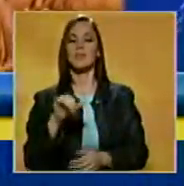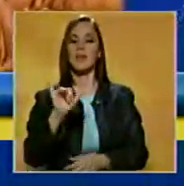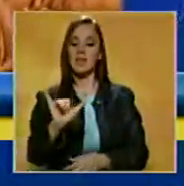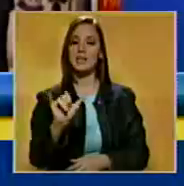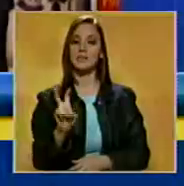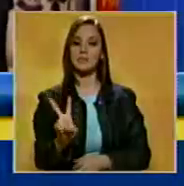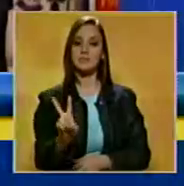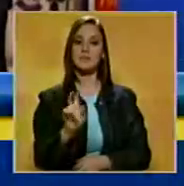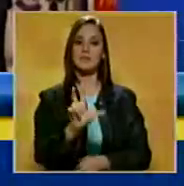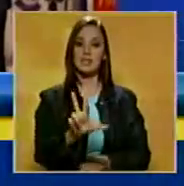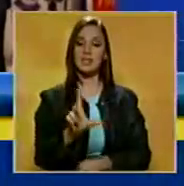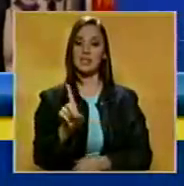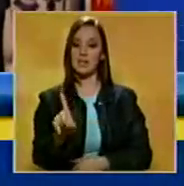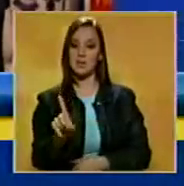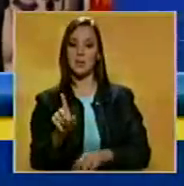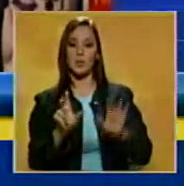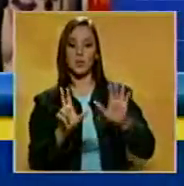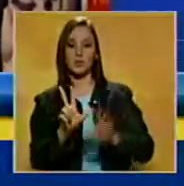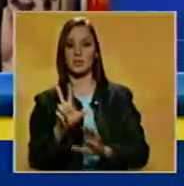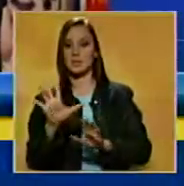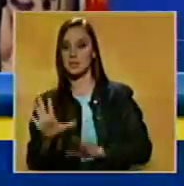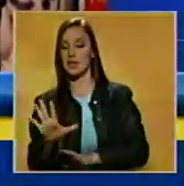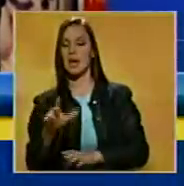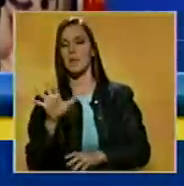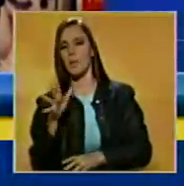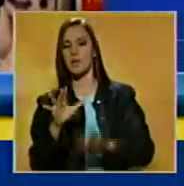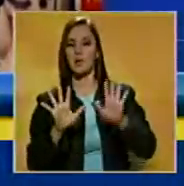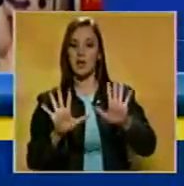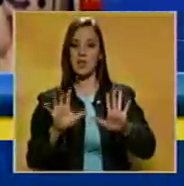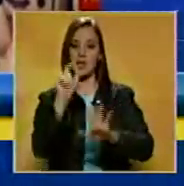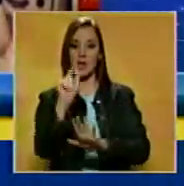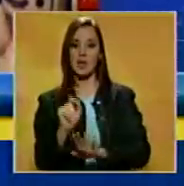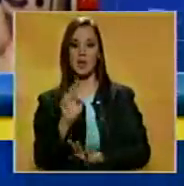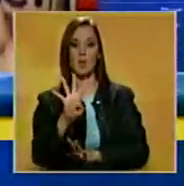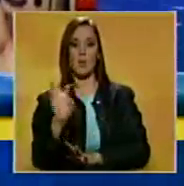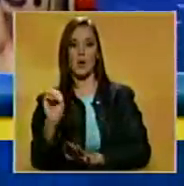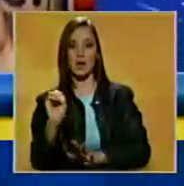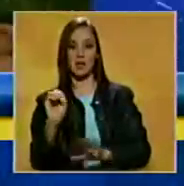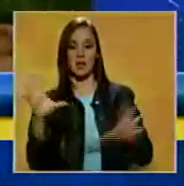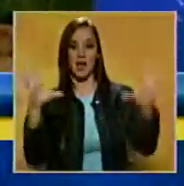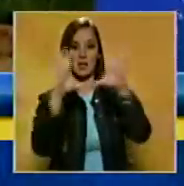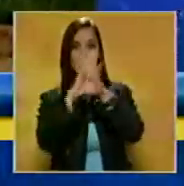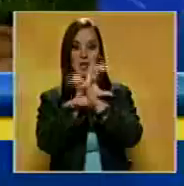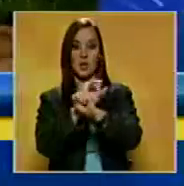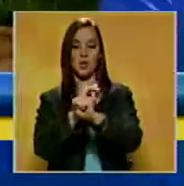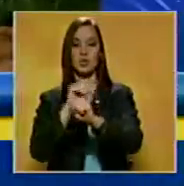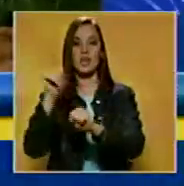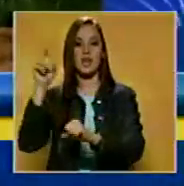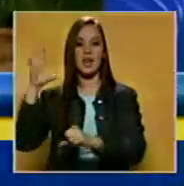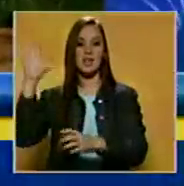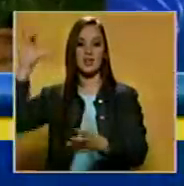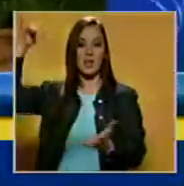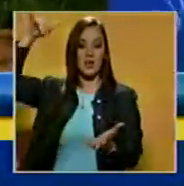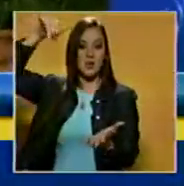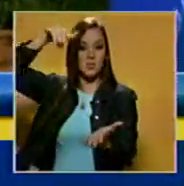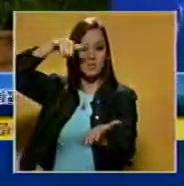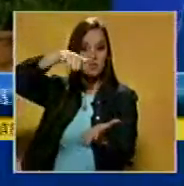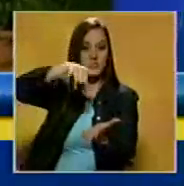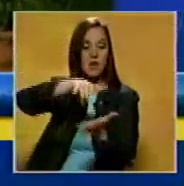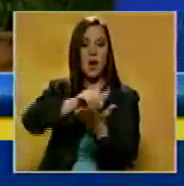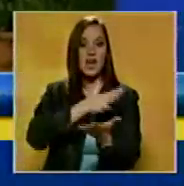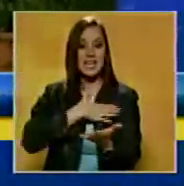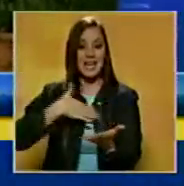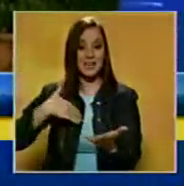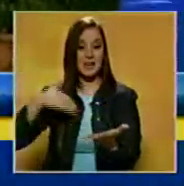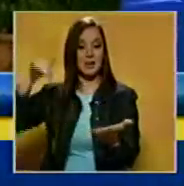3125. Aproximadamente a las 10:40 de la noche de este miércoles, la avioneta procedente de Aruba intentó aterrizar en el aeropuerto